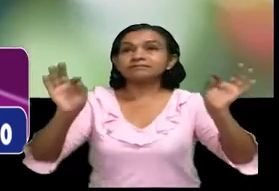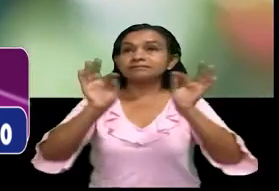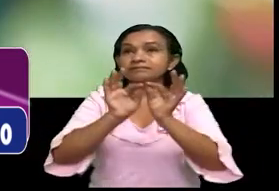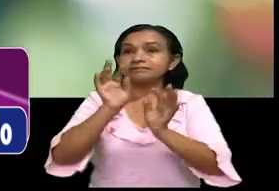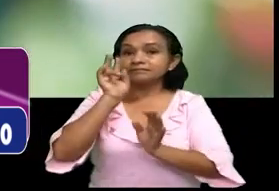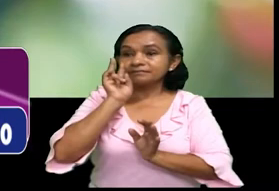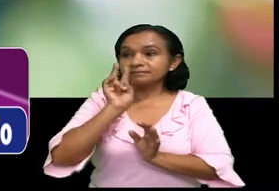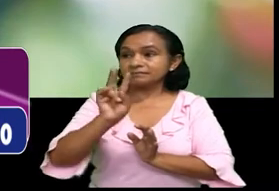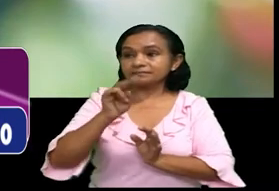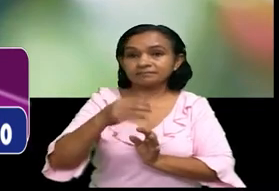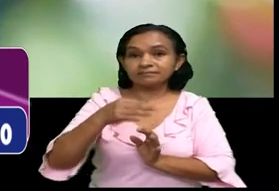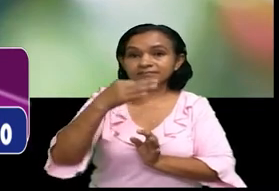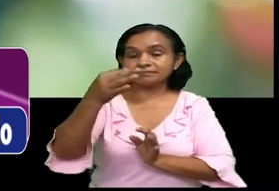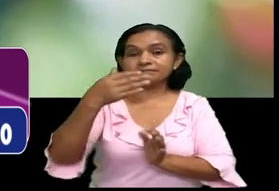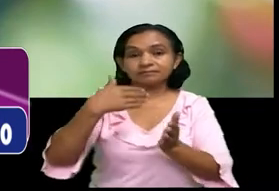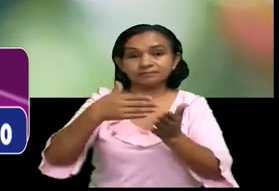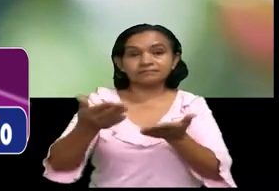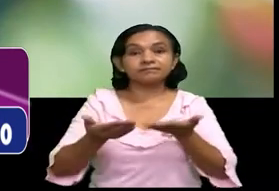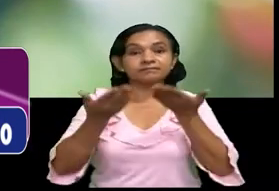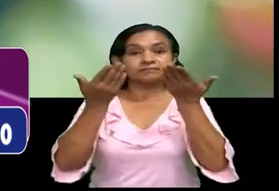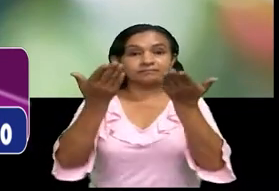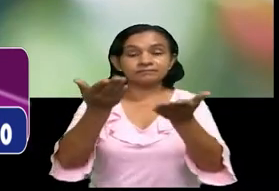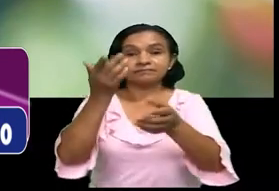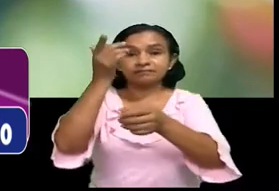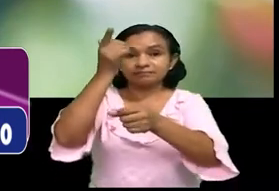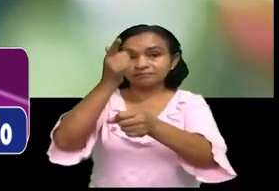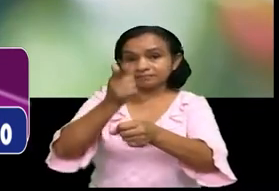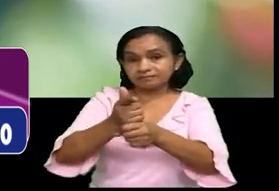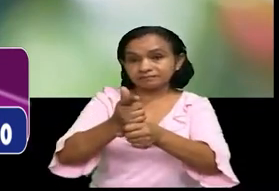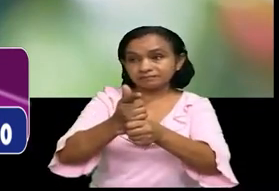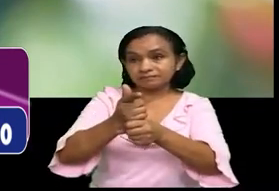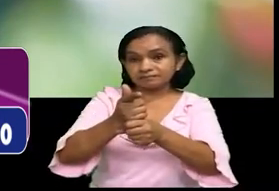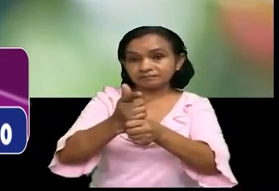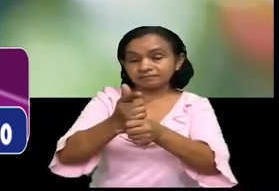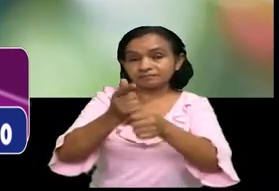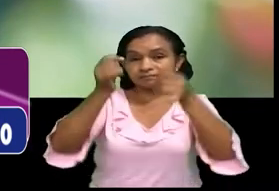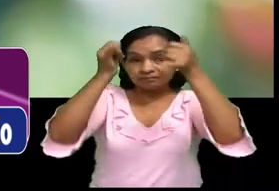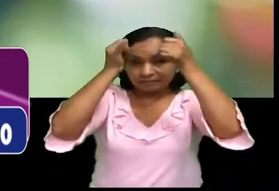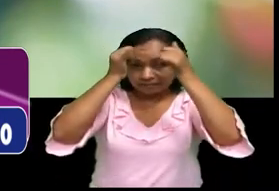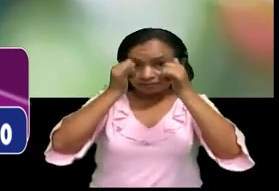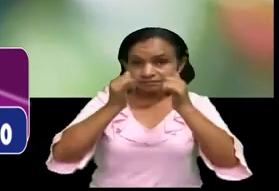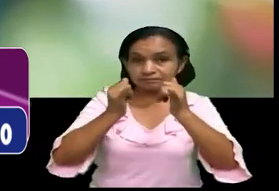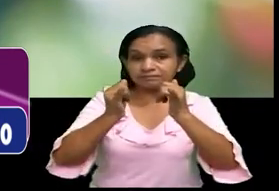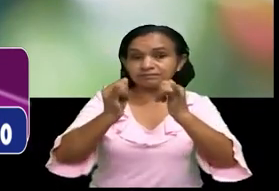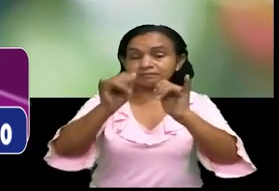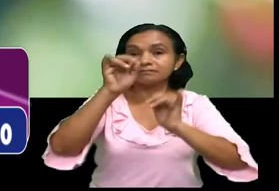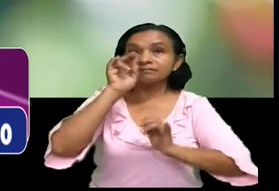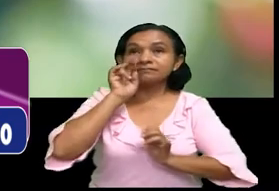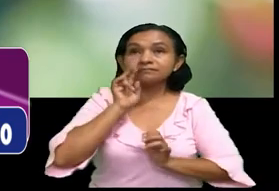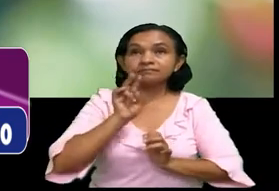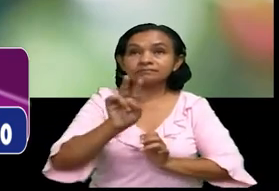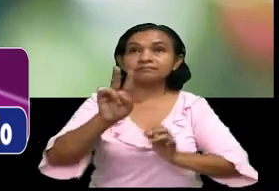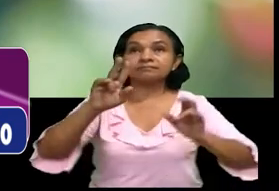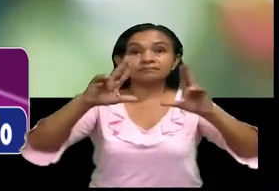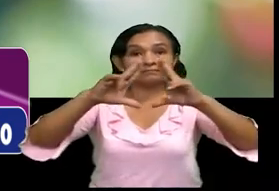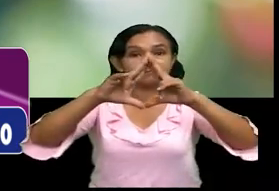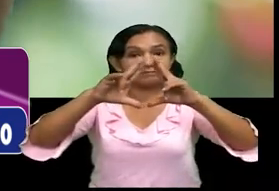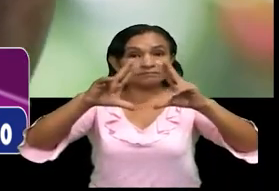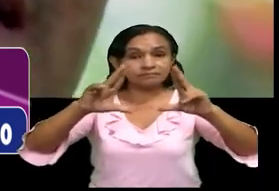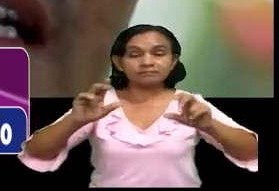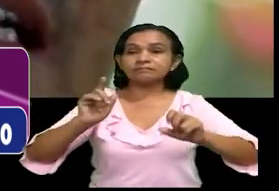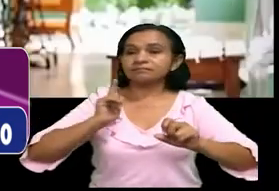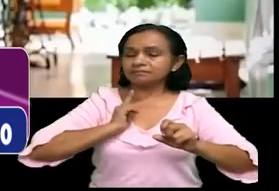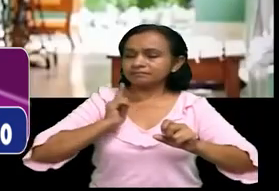la próxima te voy a facilitar videos de las ganaderías que nosotros tenemos, para que veamos ganado nicaragüense, que